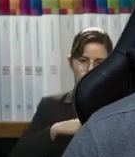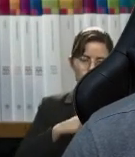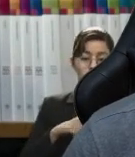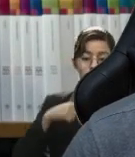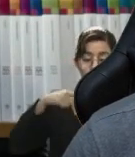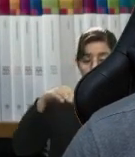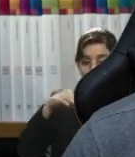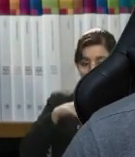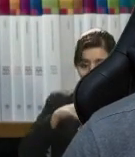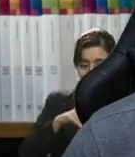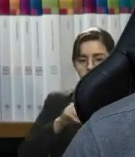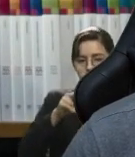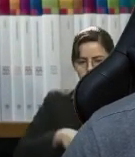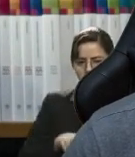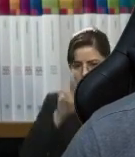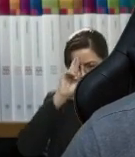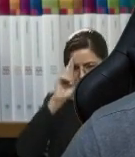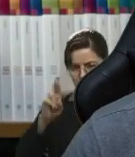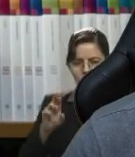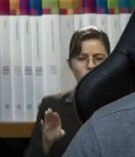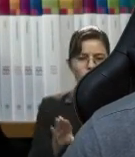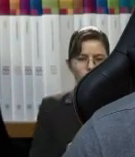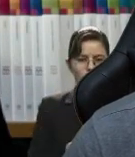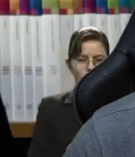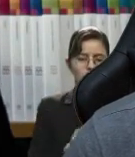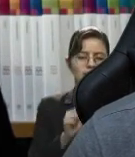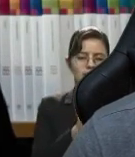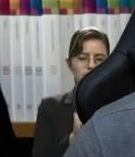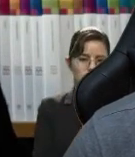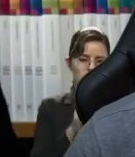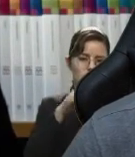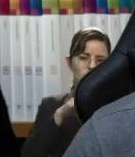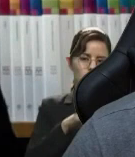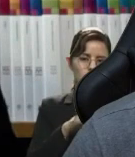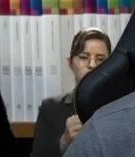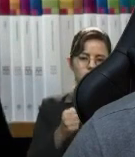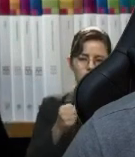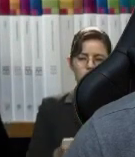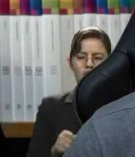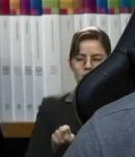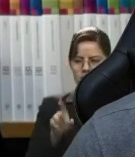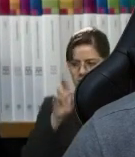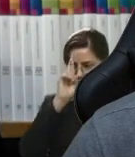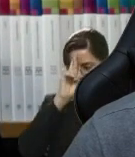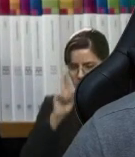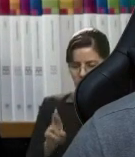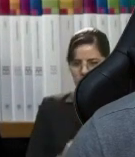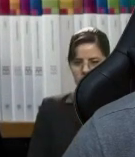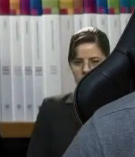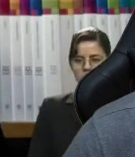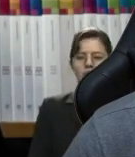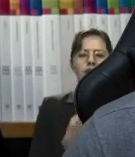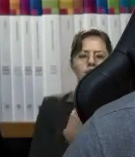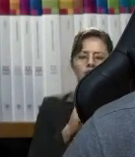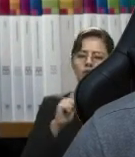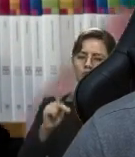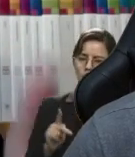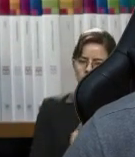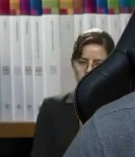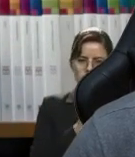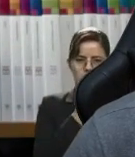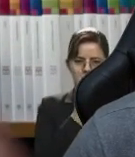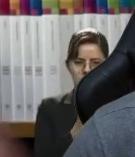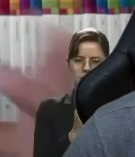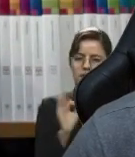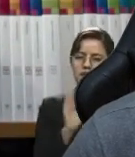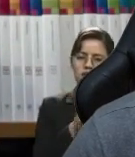hoy tenemos de que su voto será respetado por eso por cierto vuelvo a insistir aunque les duela hasta el